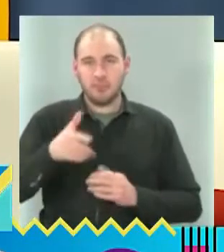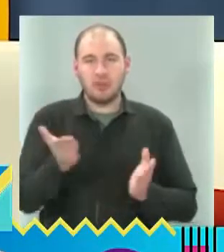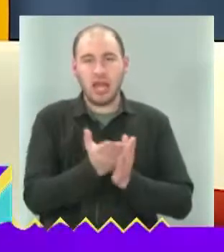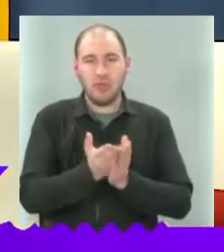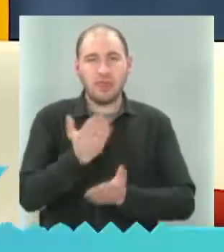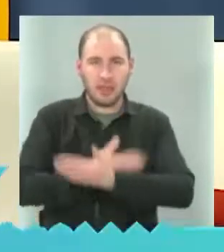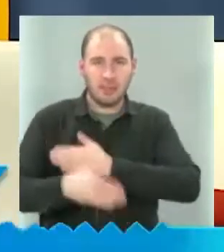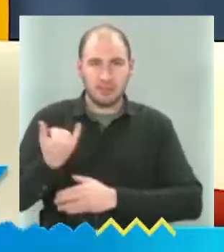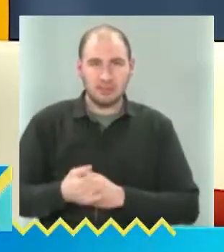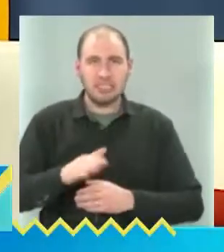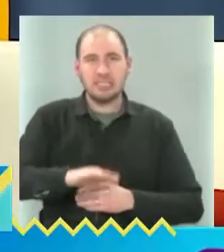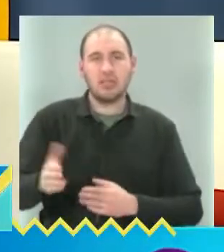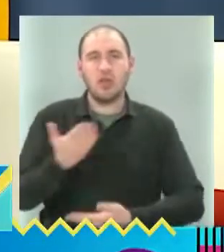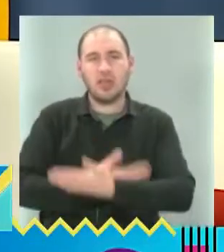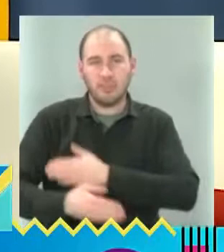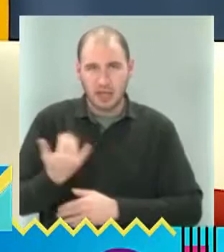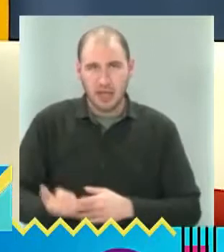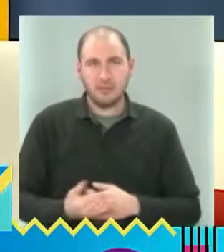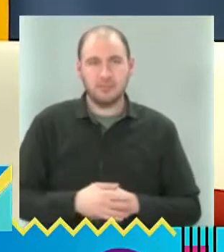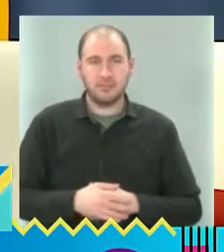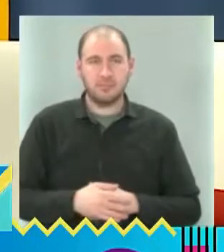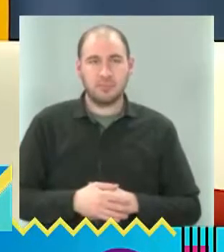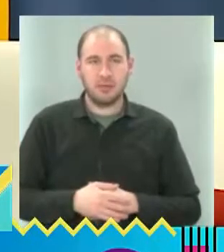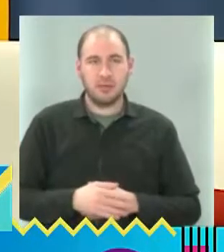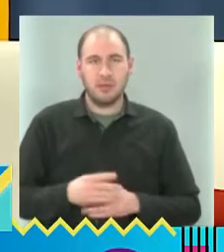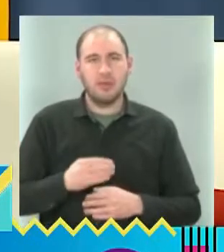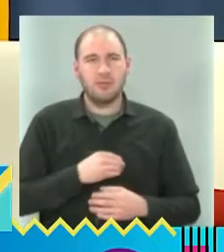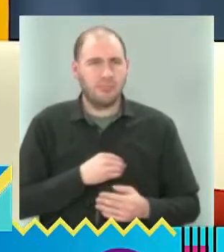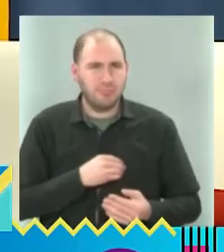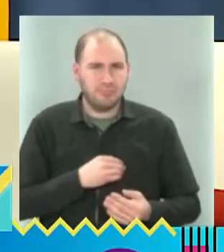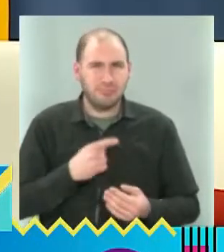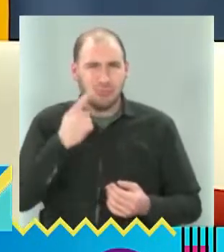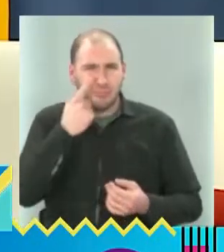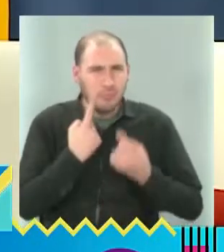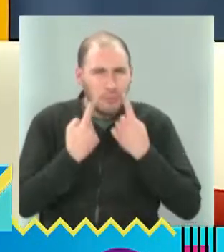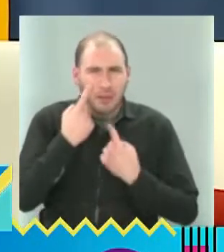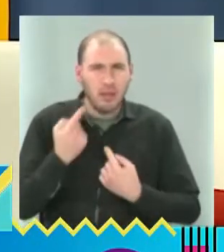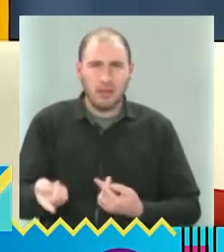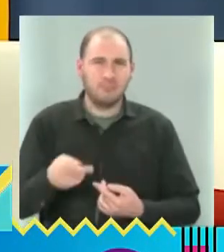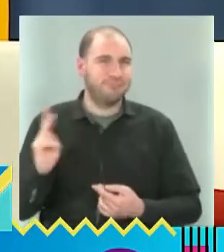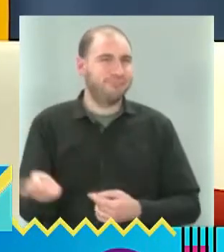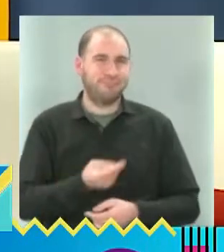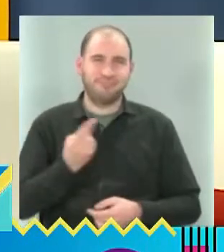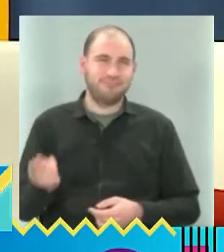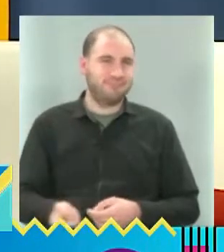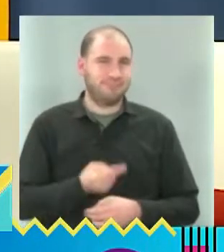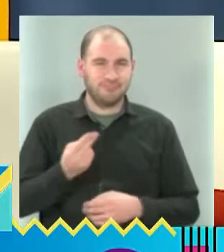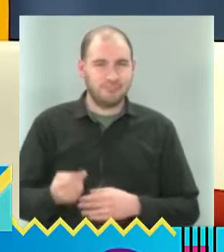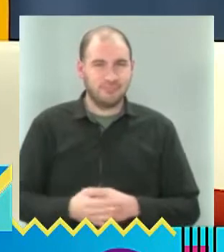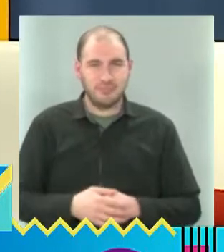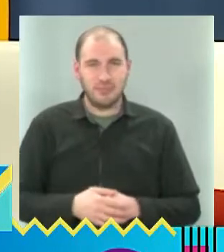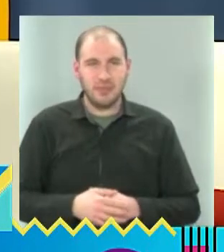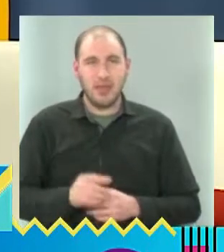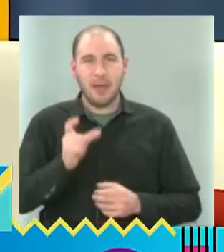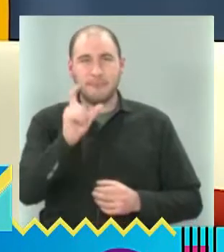estudiantes con discapacidad, son niños con discapacidad. La conmiseración y la lástima no sirve absolutamente para nada y